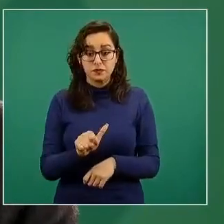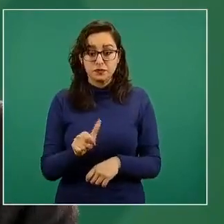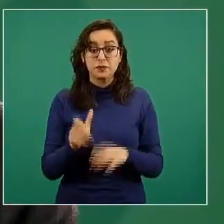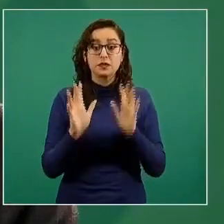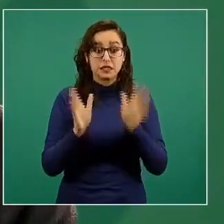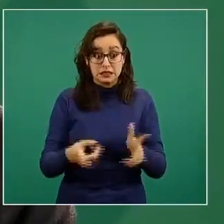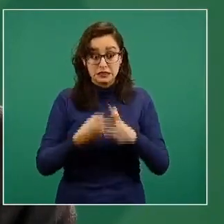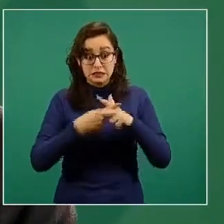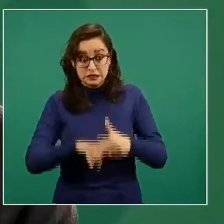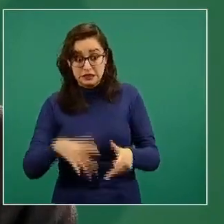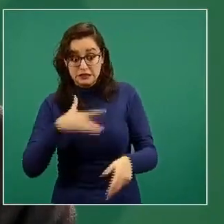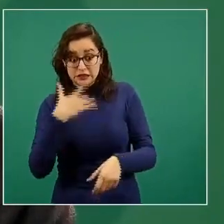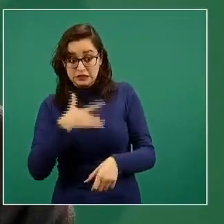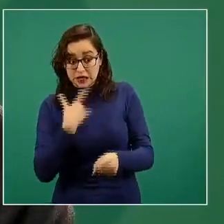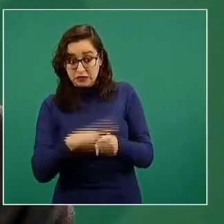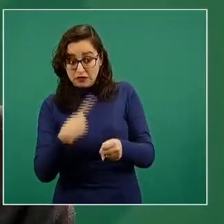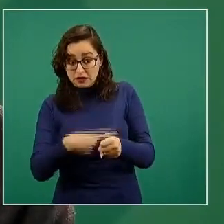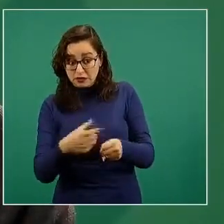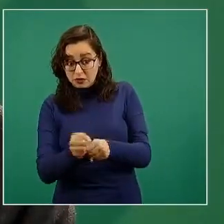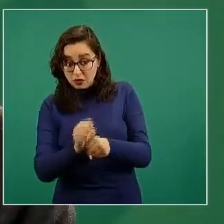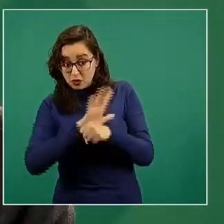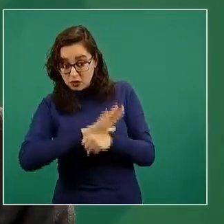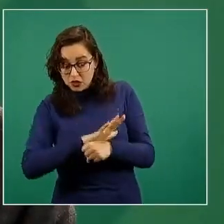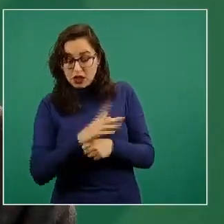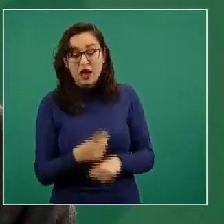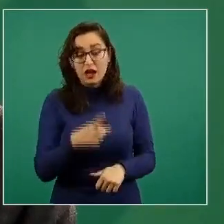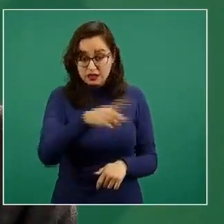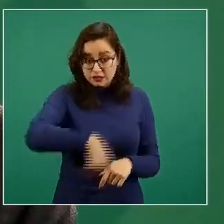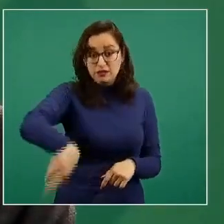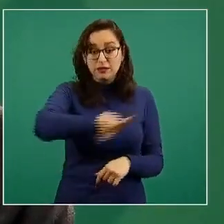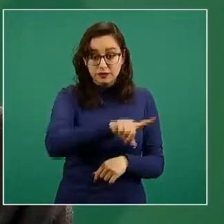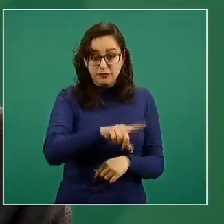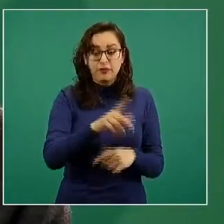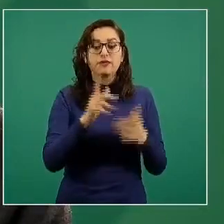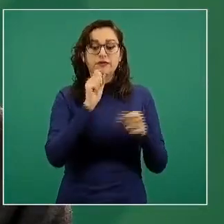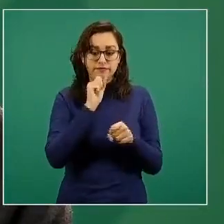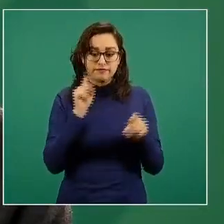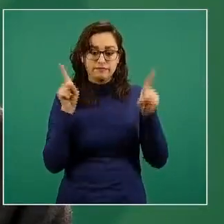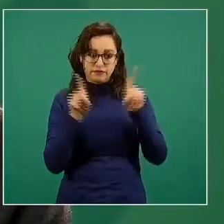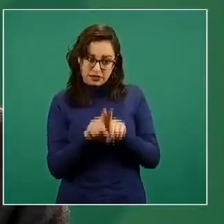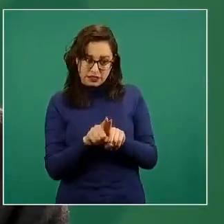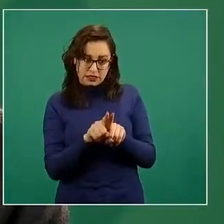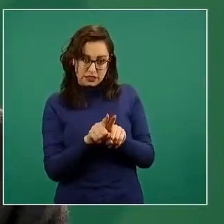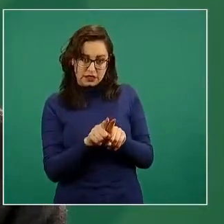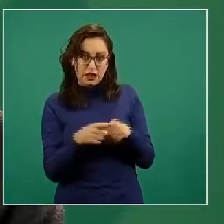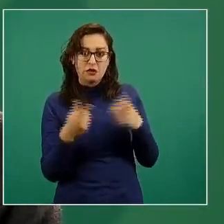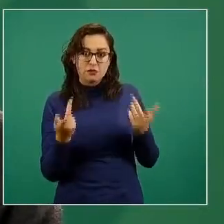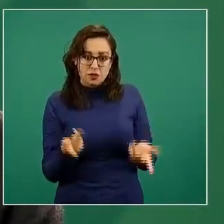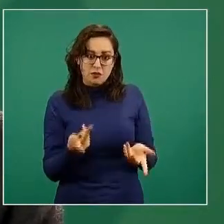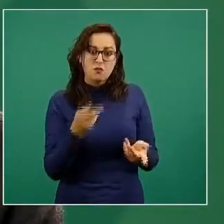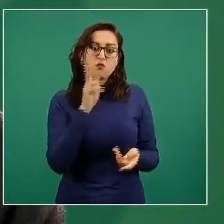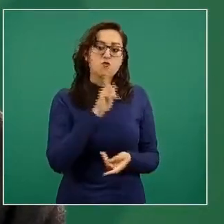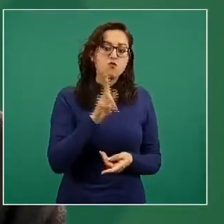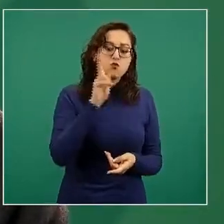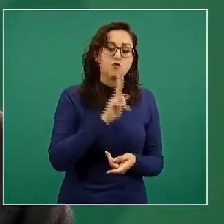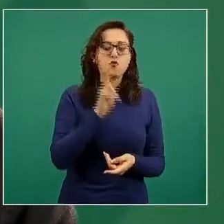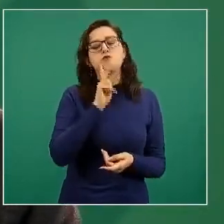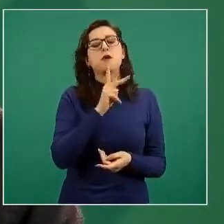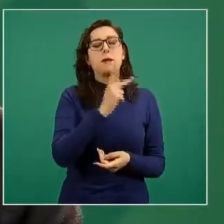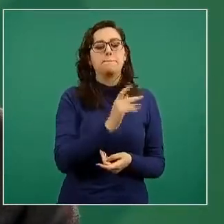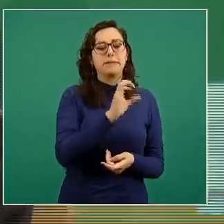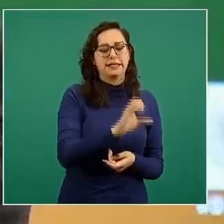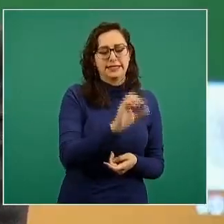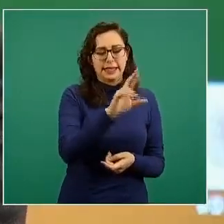presenten síntomas. Y estas personas que presenten síntomas, también diagnosticarlas por laboratorio o por